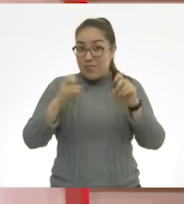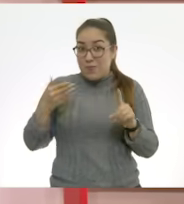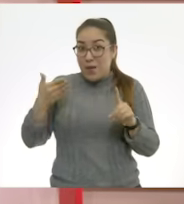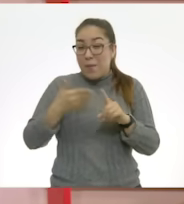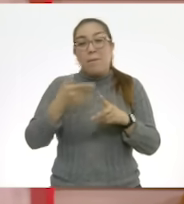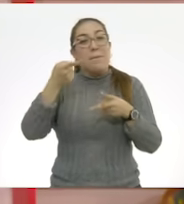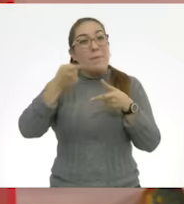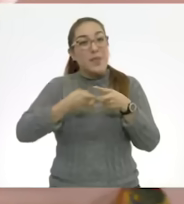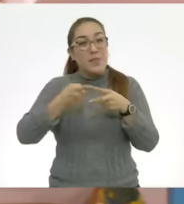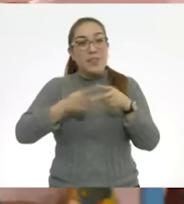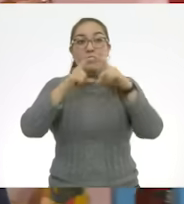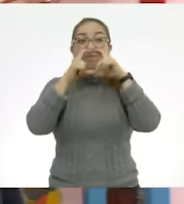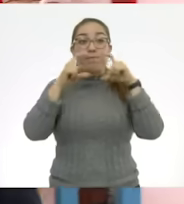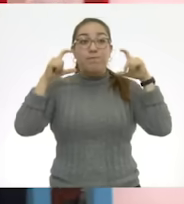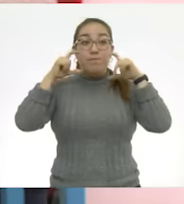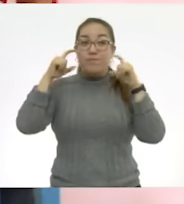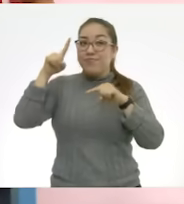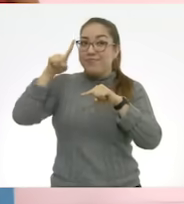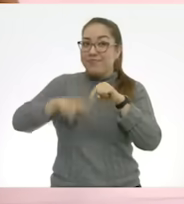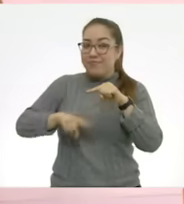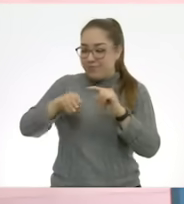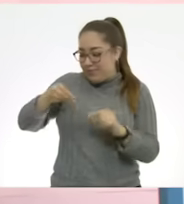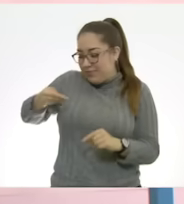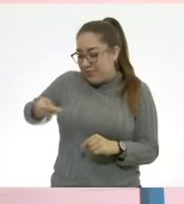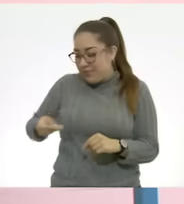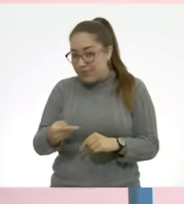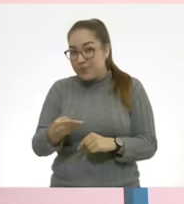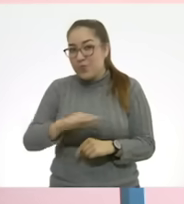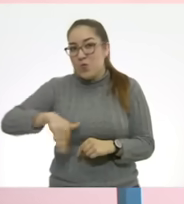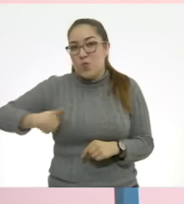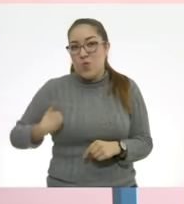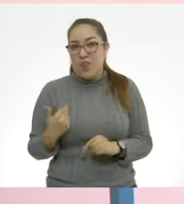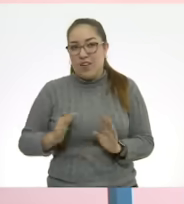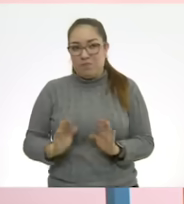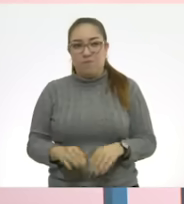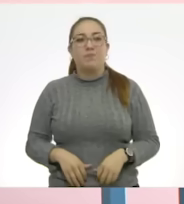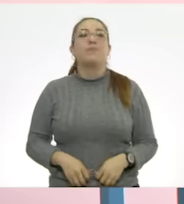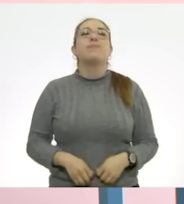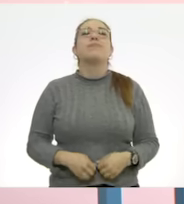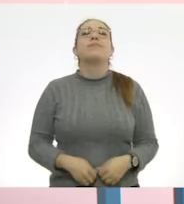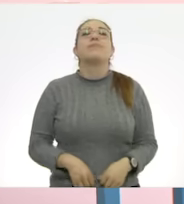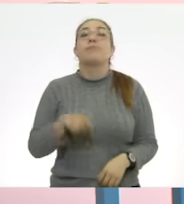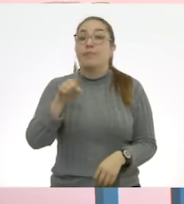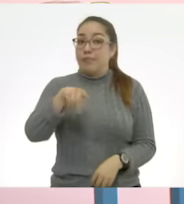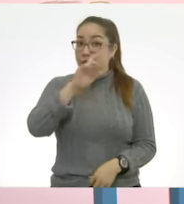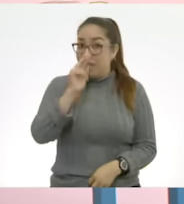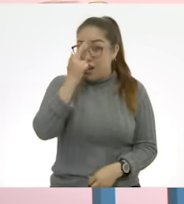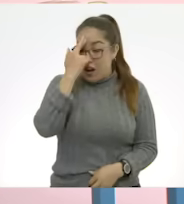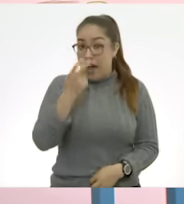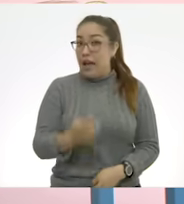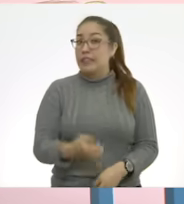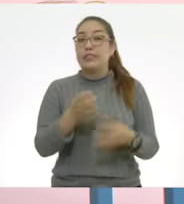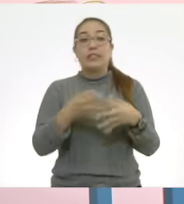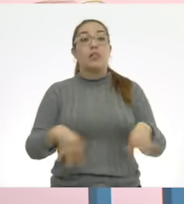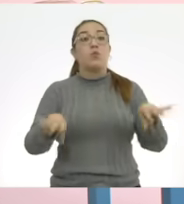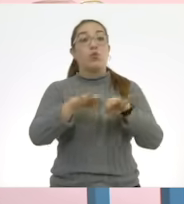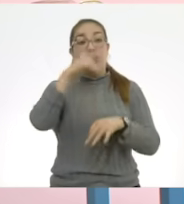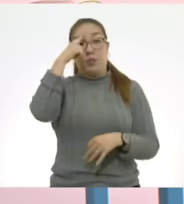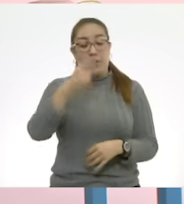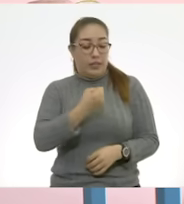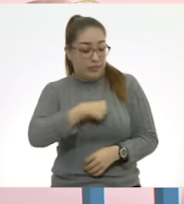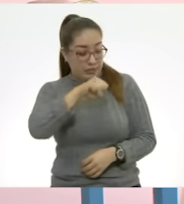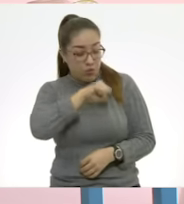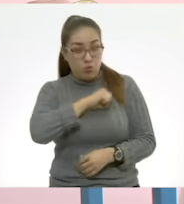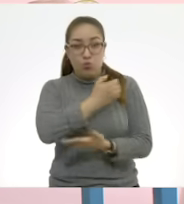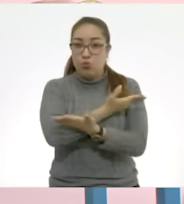el cubrebocas y como siempre, lo voy a guardar en una bolsita. Recuerden que esto es muy importante por nuestra salud y la salud de los